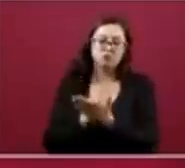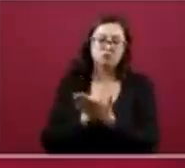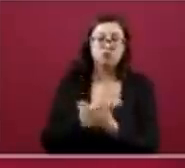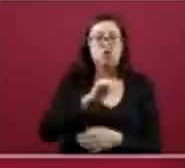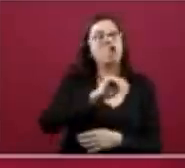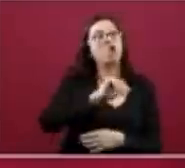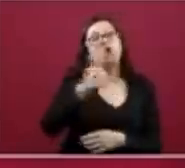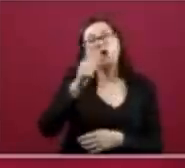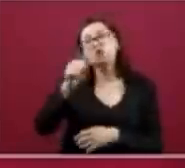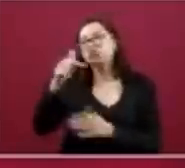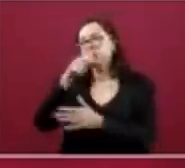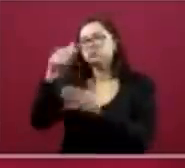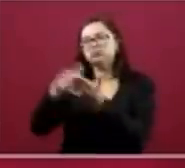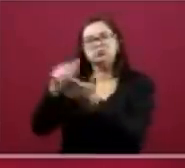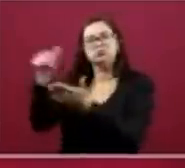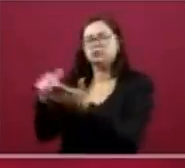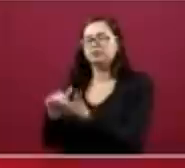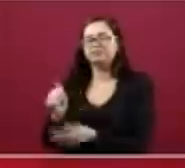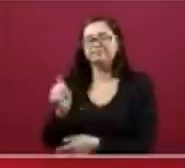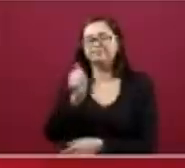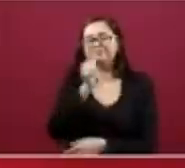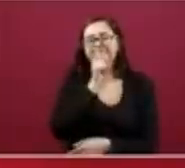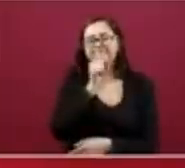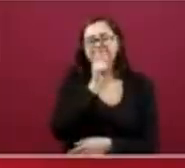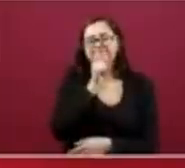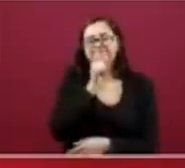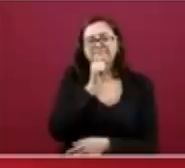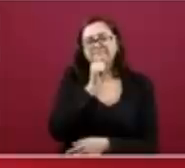partes, porque no es